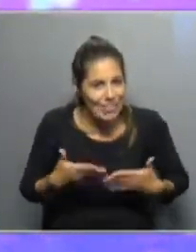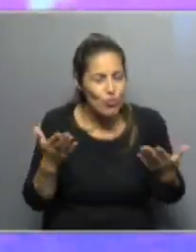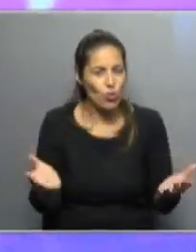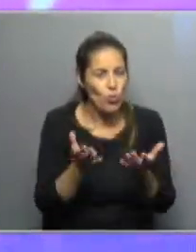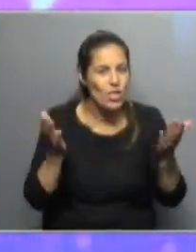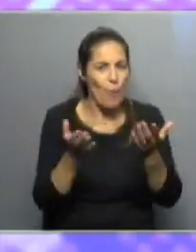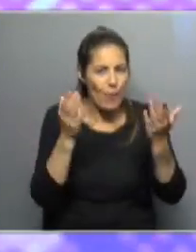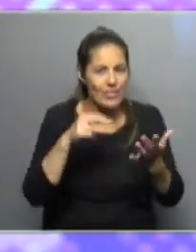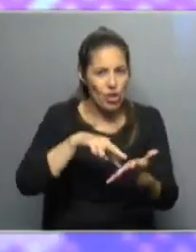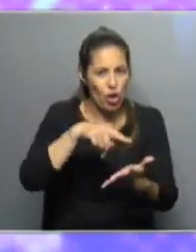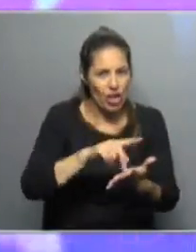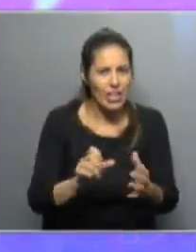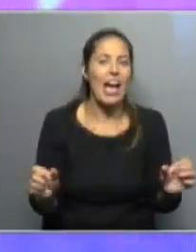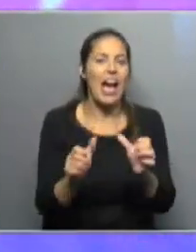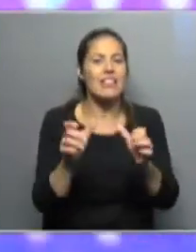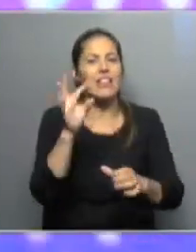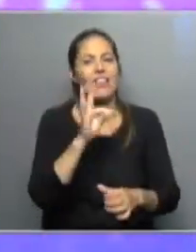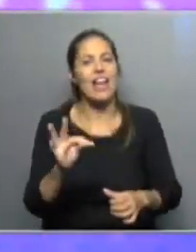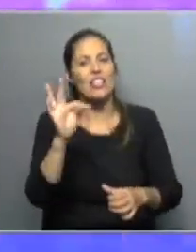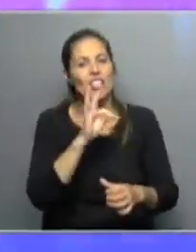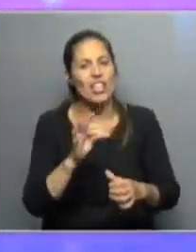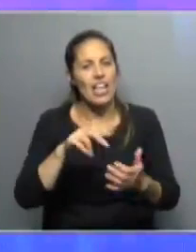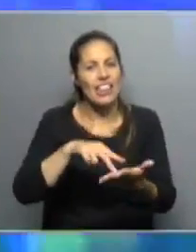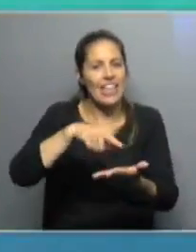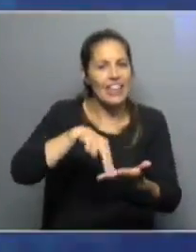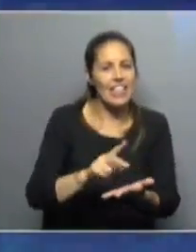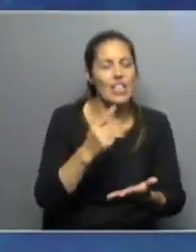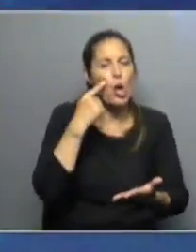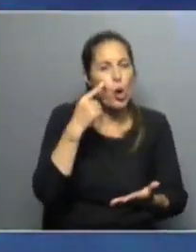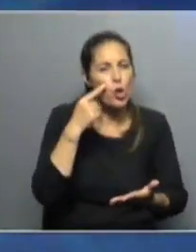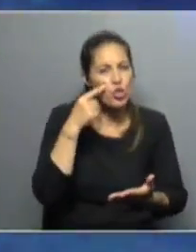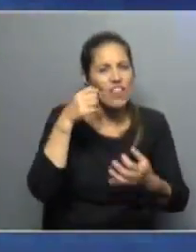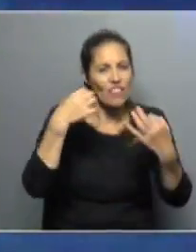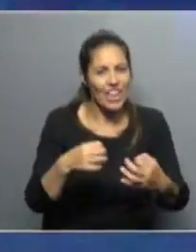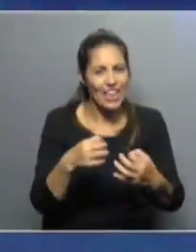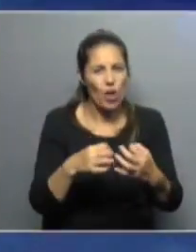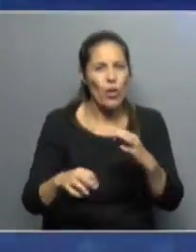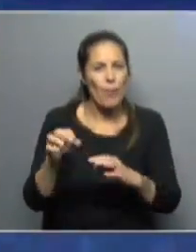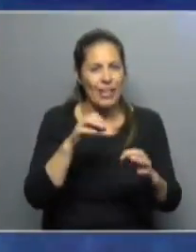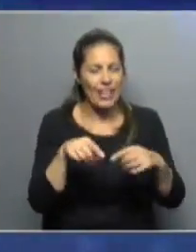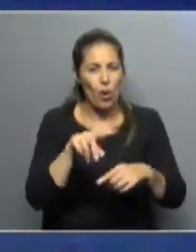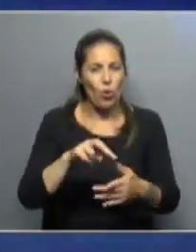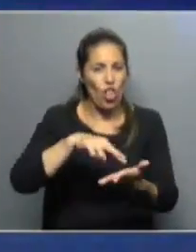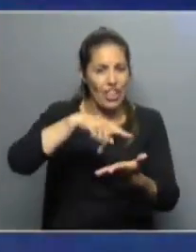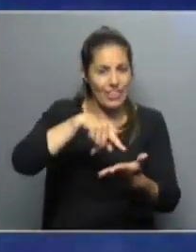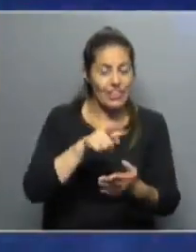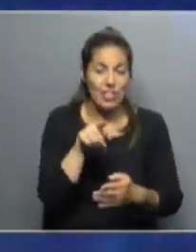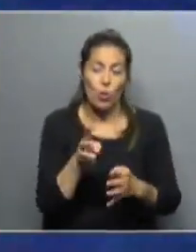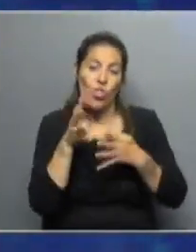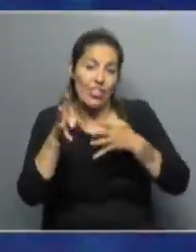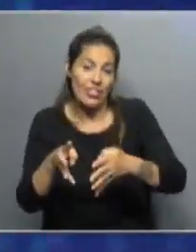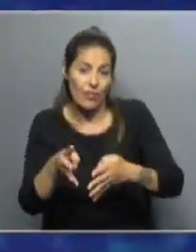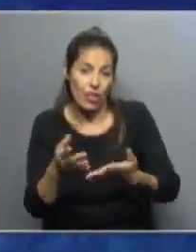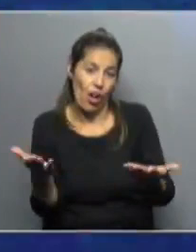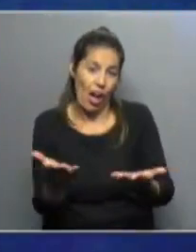danza, hacer talleres de danza y conocer alguna forma de hacer espectáculos de danza. Esos son los grandes desafíos que tenemos de aquí en